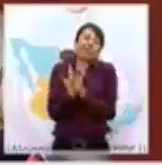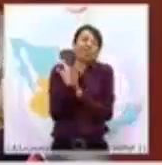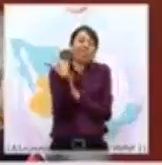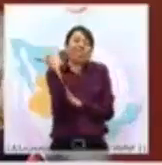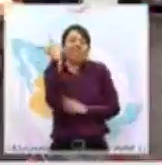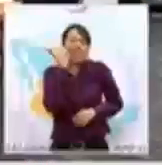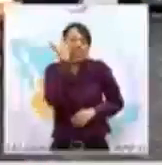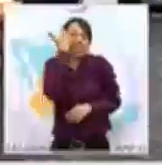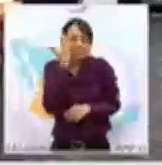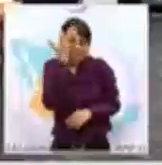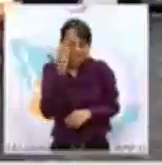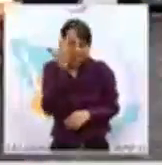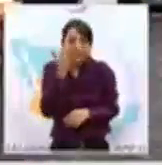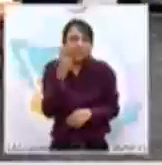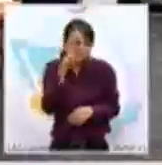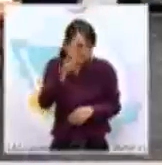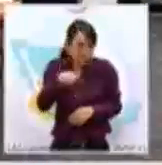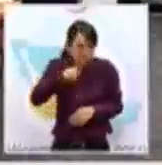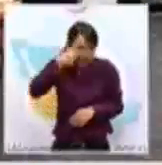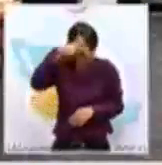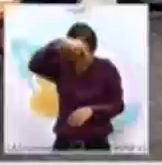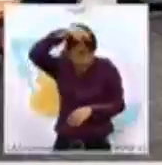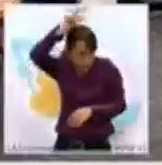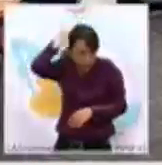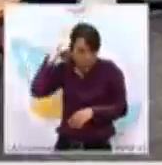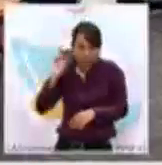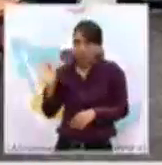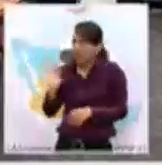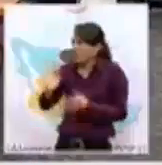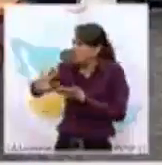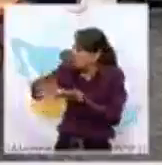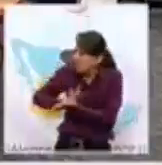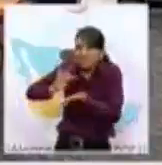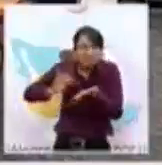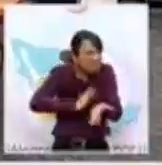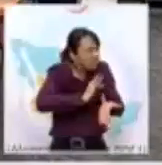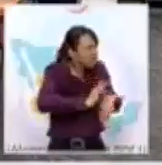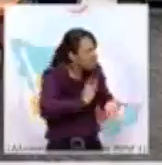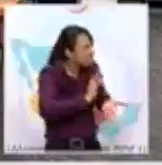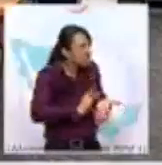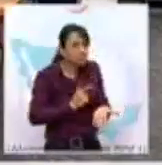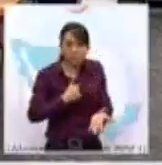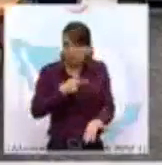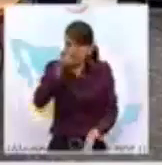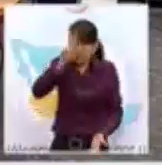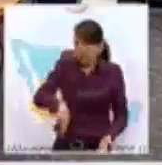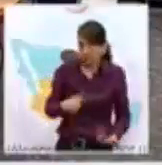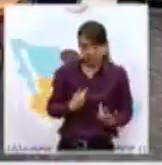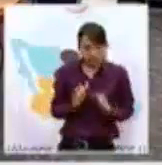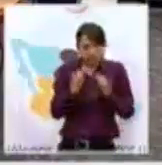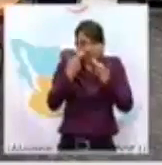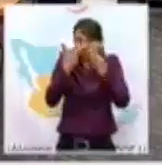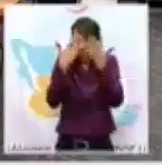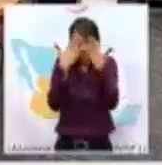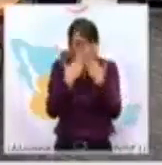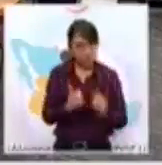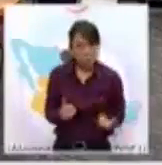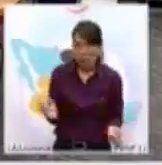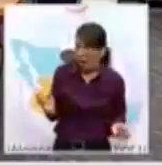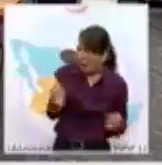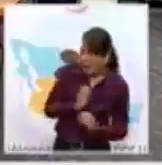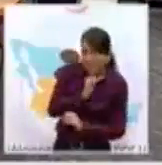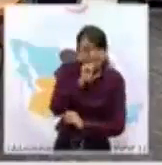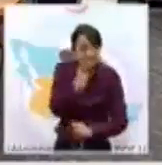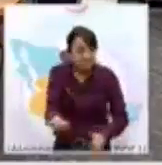hacer el punto. Es una locura que nadie me apoyara a mí si yo no tengo ninguna condición que pudiese